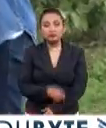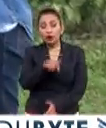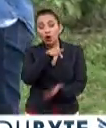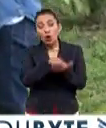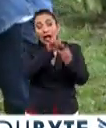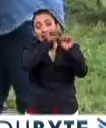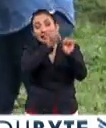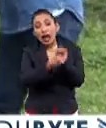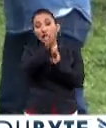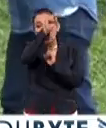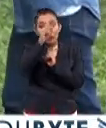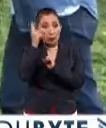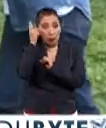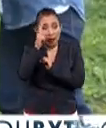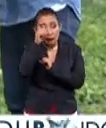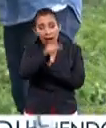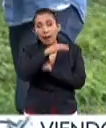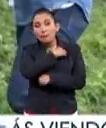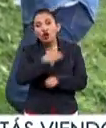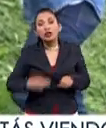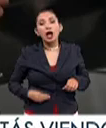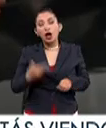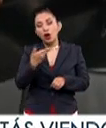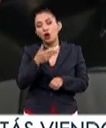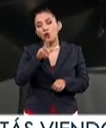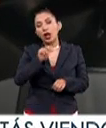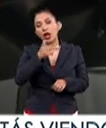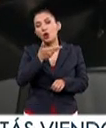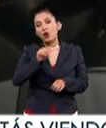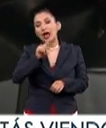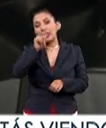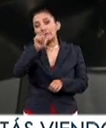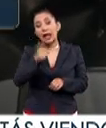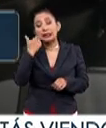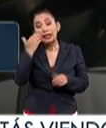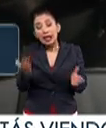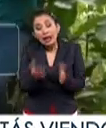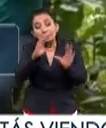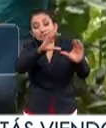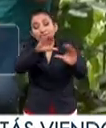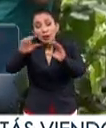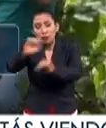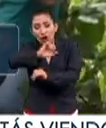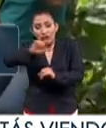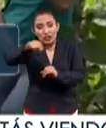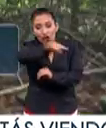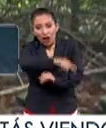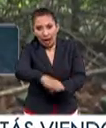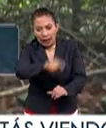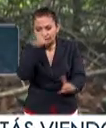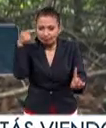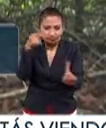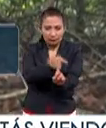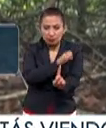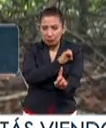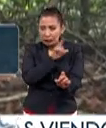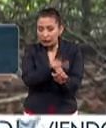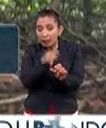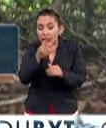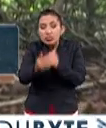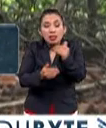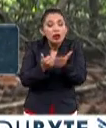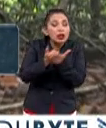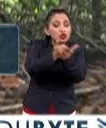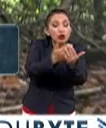Localizada en la Sierra Norte de Puebla, en el municipio de Huehuetla, busca impulsar la formación de profesionales especializados en el